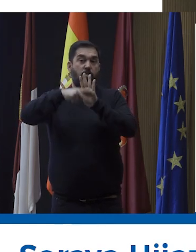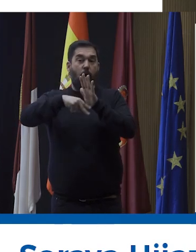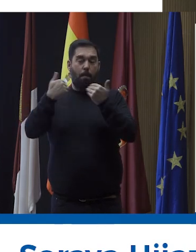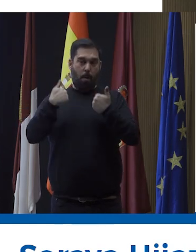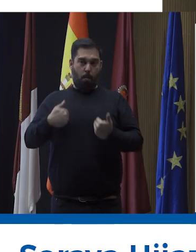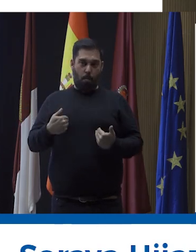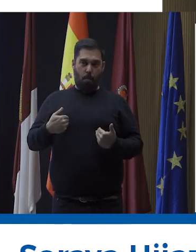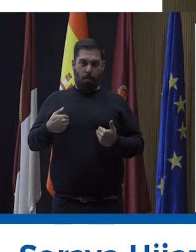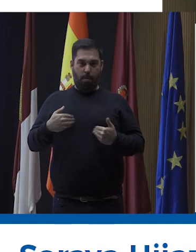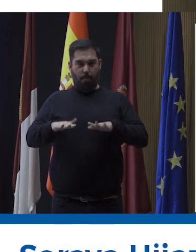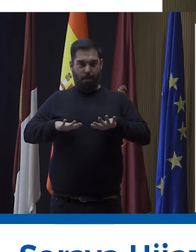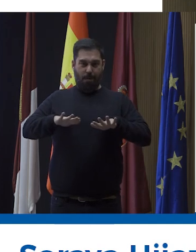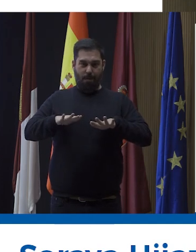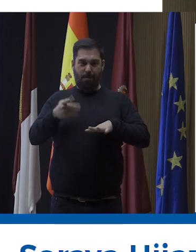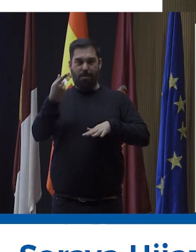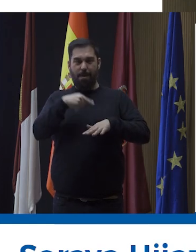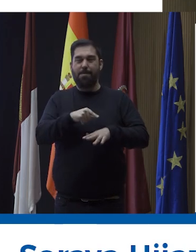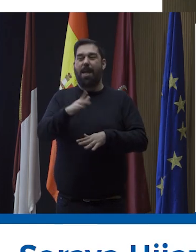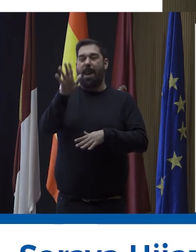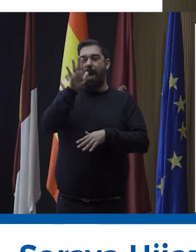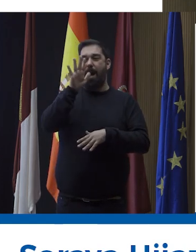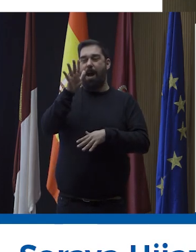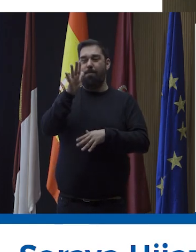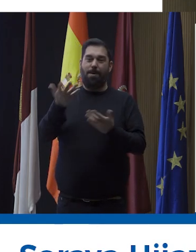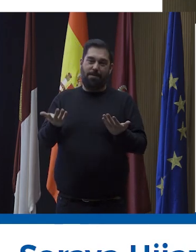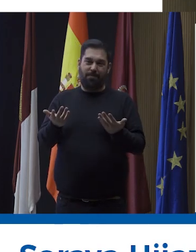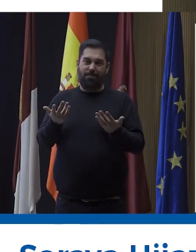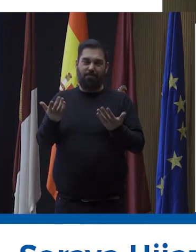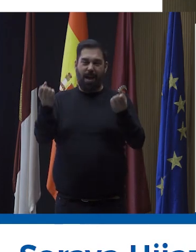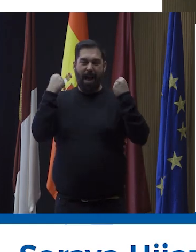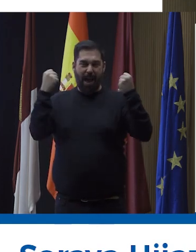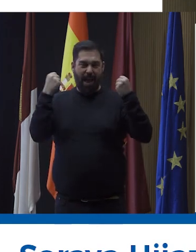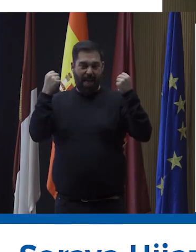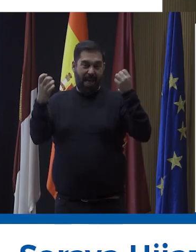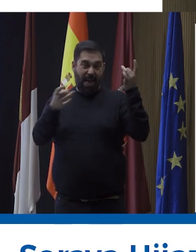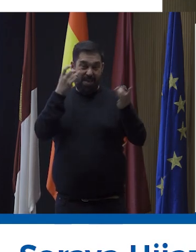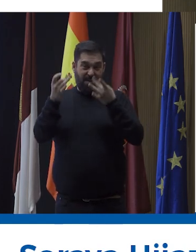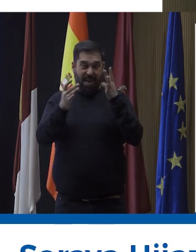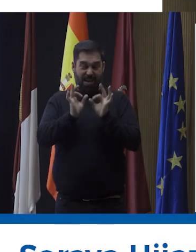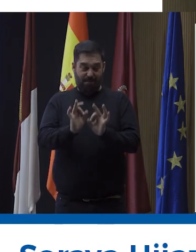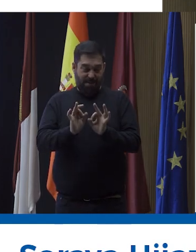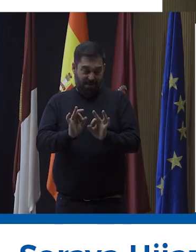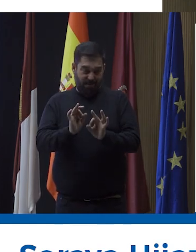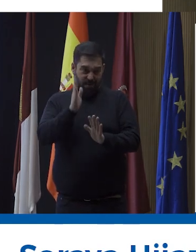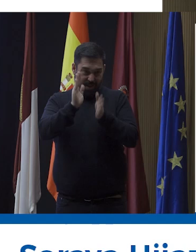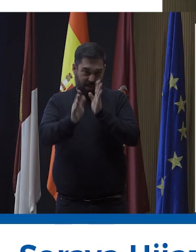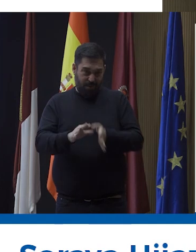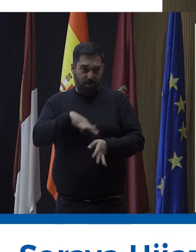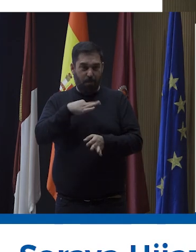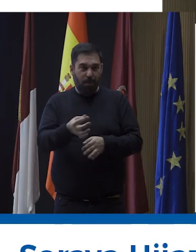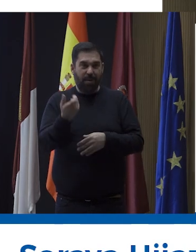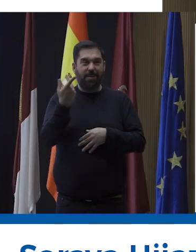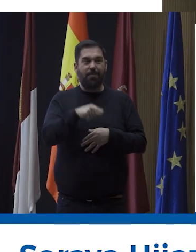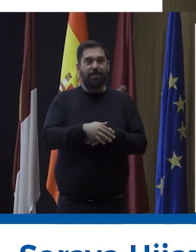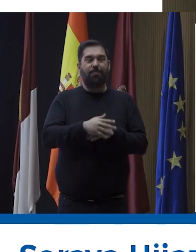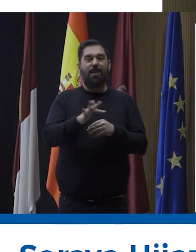de hidratación, como hemos visto, ¿vale? Con ejercicios específicos. También ya hay un punto